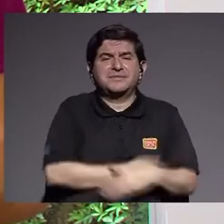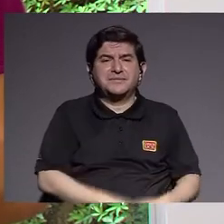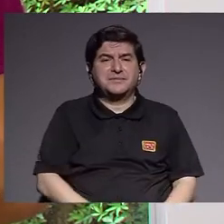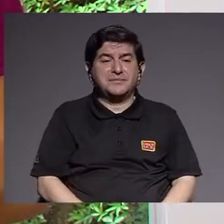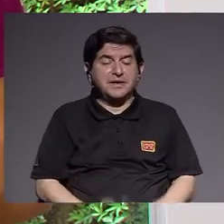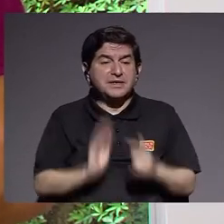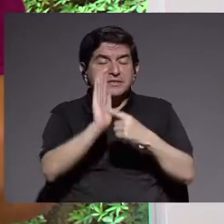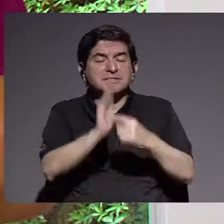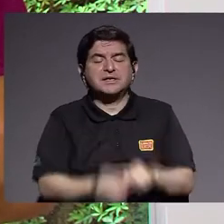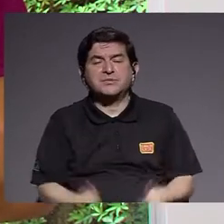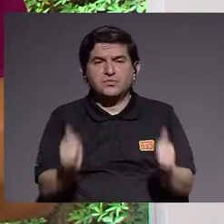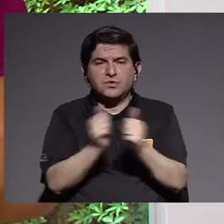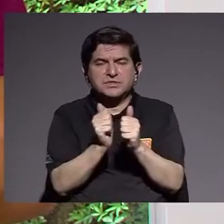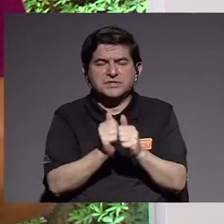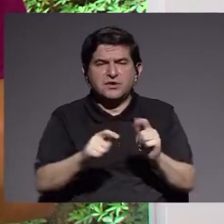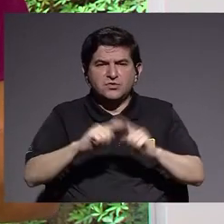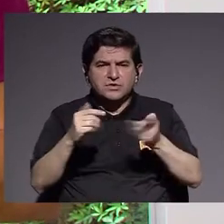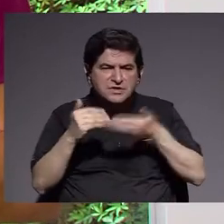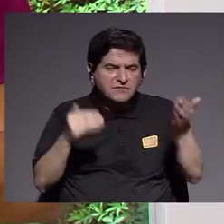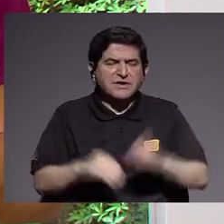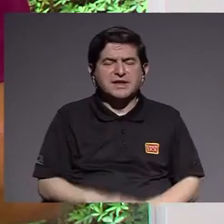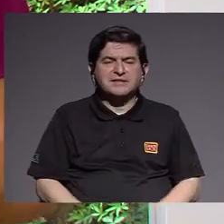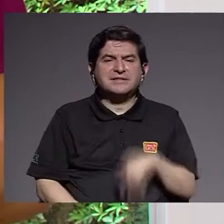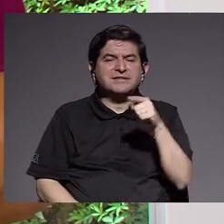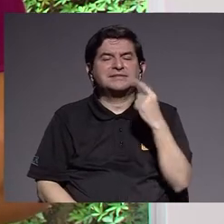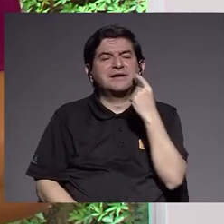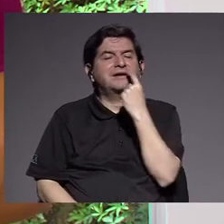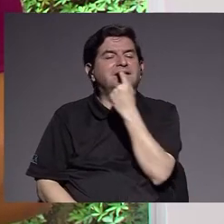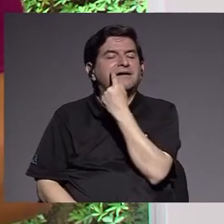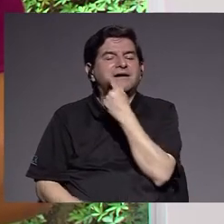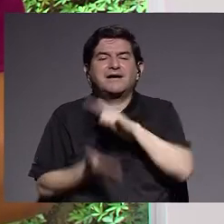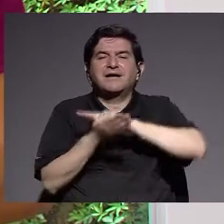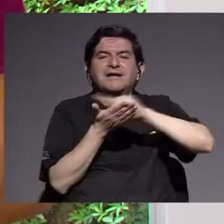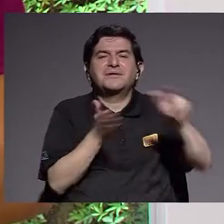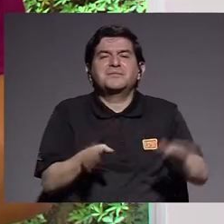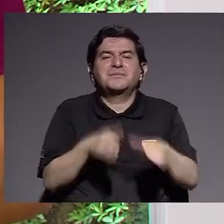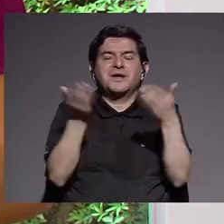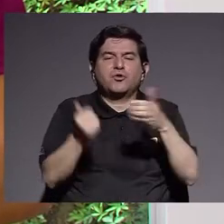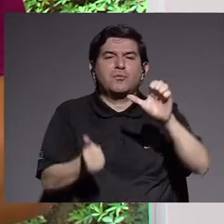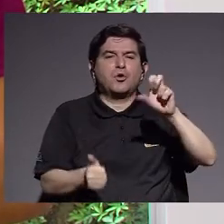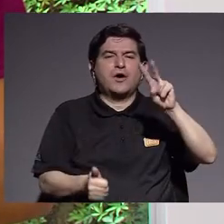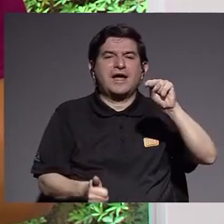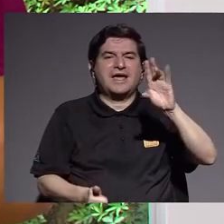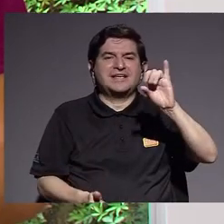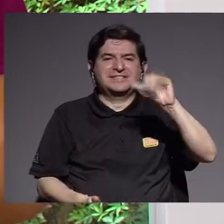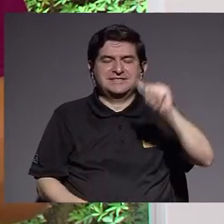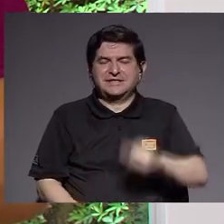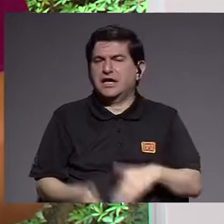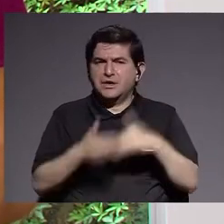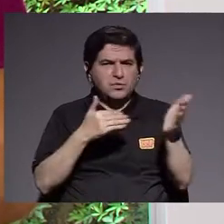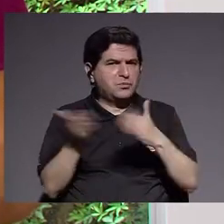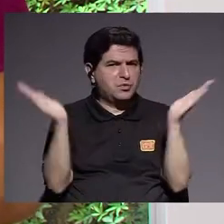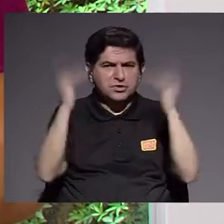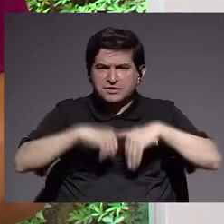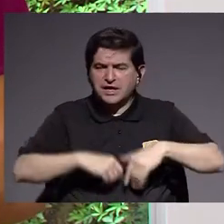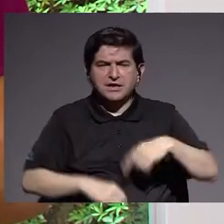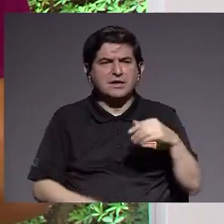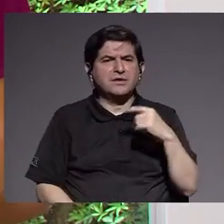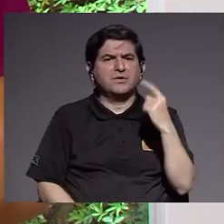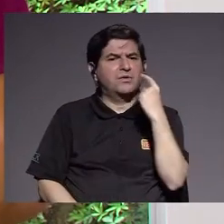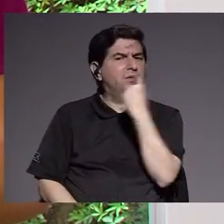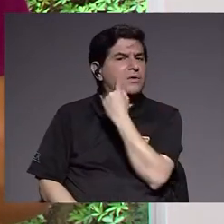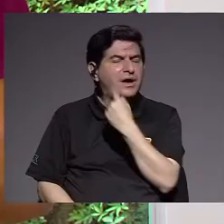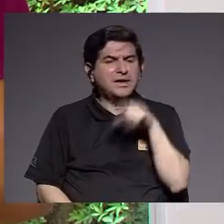bebé completamente y se le enseña las normas jugadas ese día implementos como limpiar las sencillas antes porque las sencillas son totales